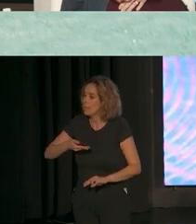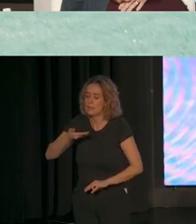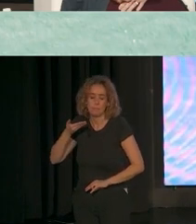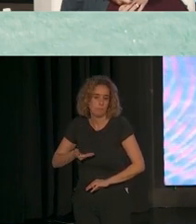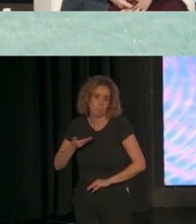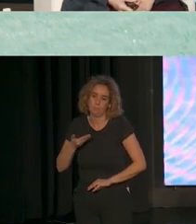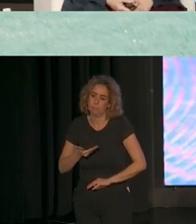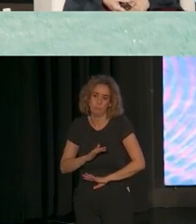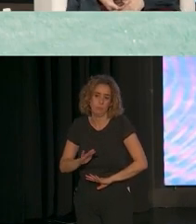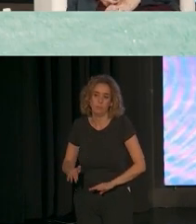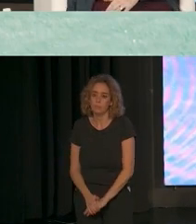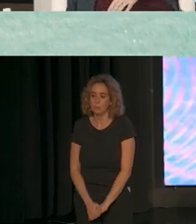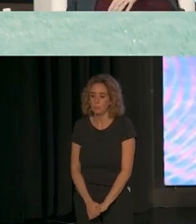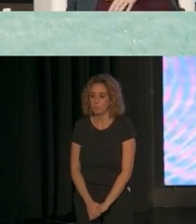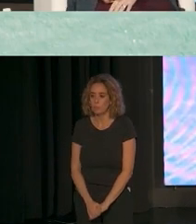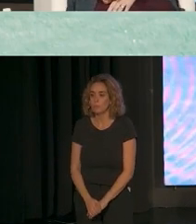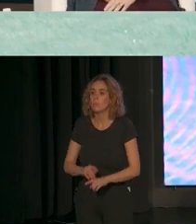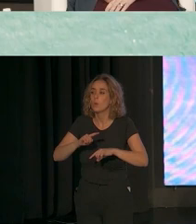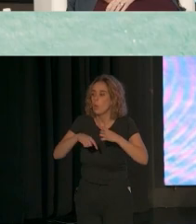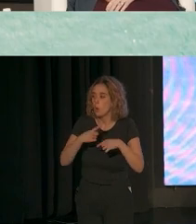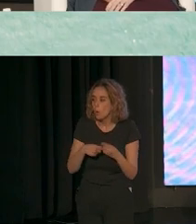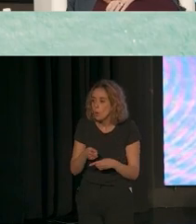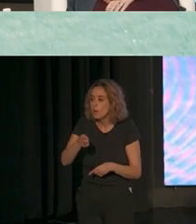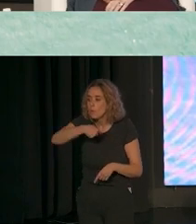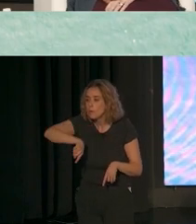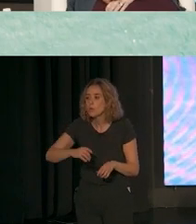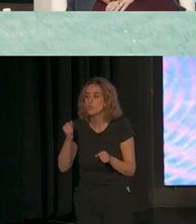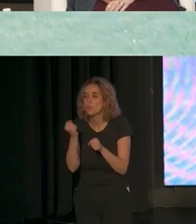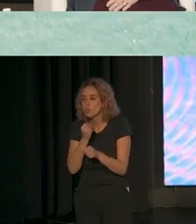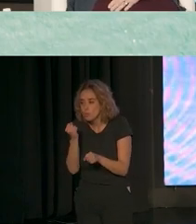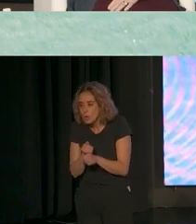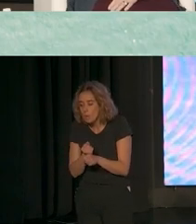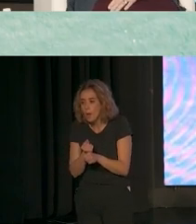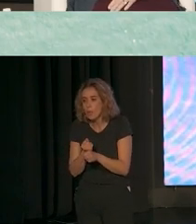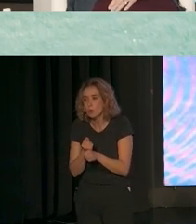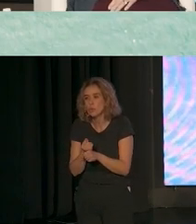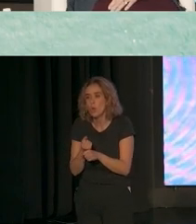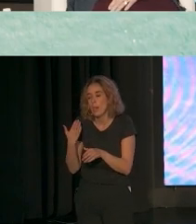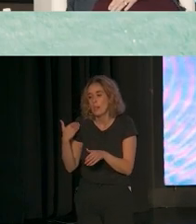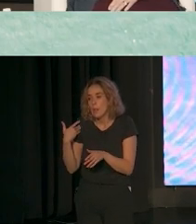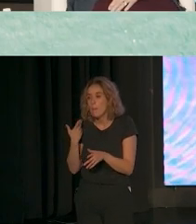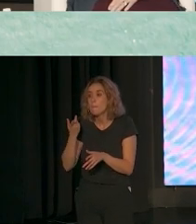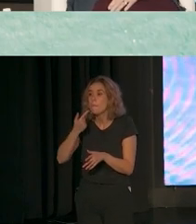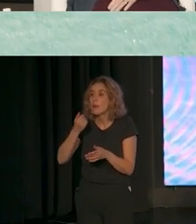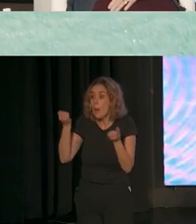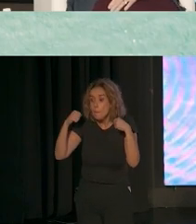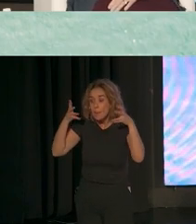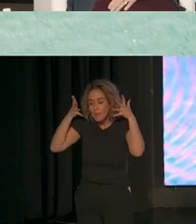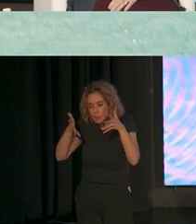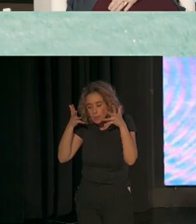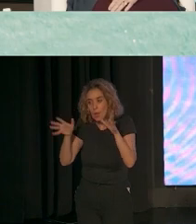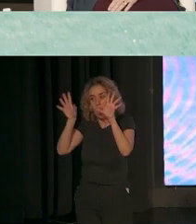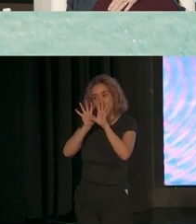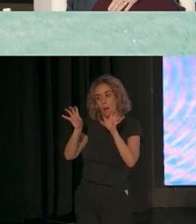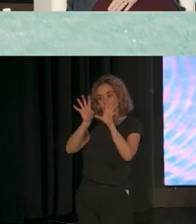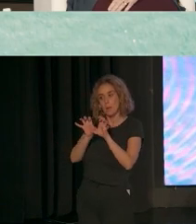fundamental. Con las familias, nosotros hemos trabajado en los 2 últimos años para aprender las prácticas recomendadas,